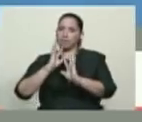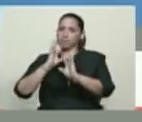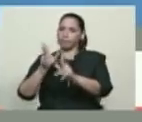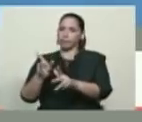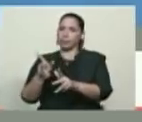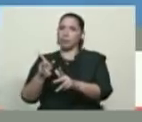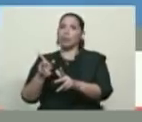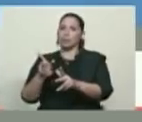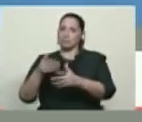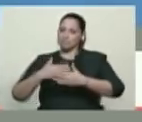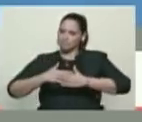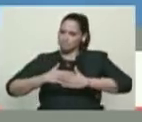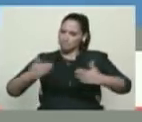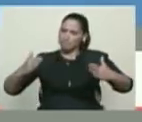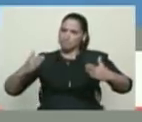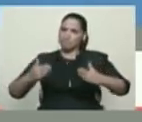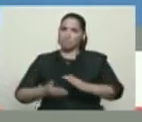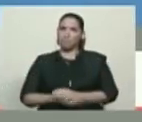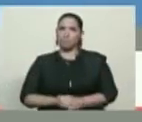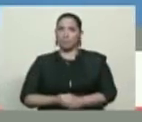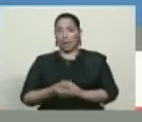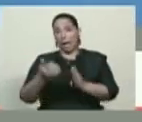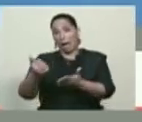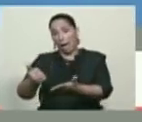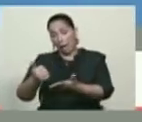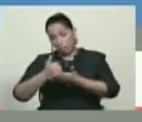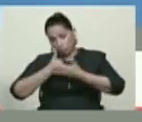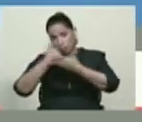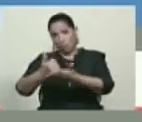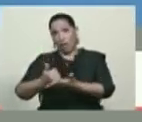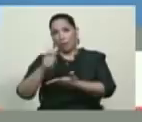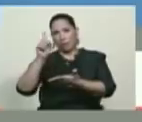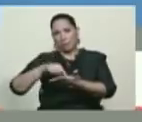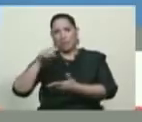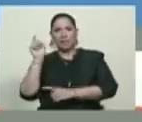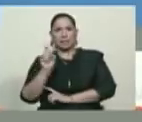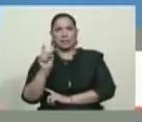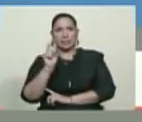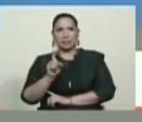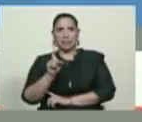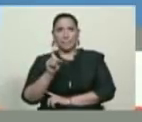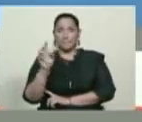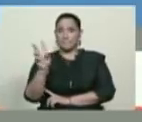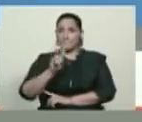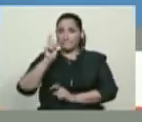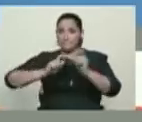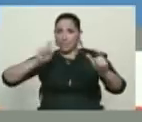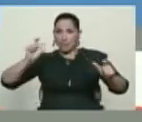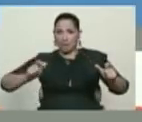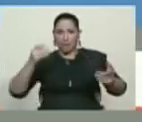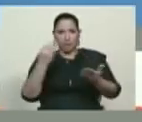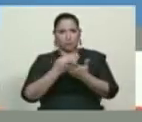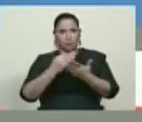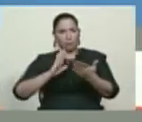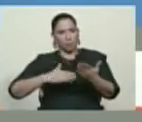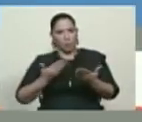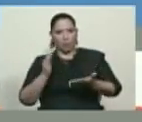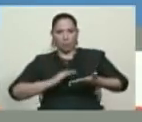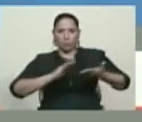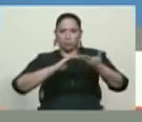su disposición para ayudar y, bueno, la necesidad de que los venezolanos siempre podamos